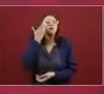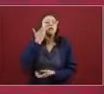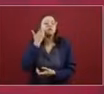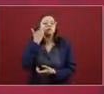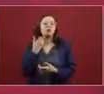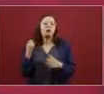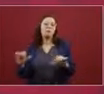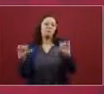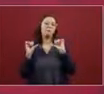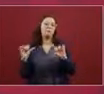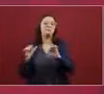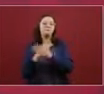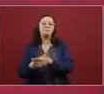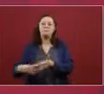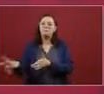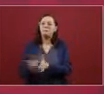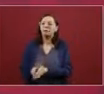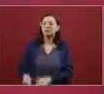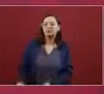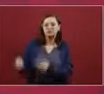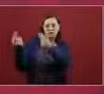el manejo de las plazas,